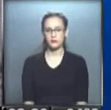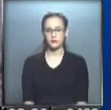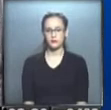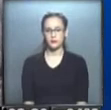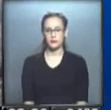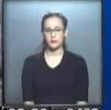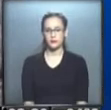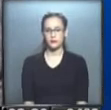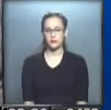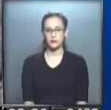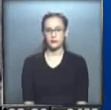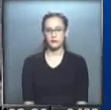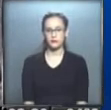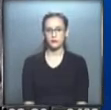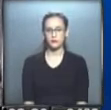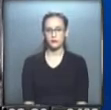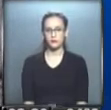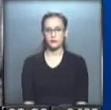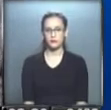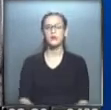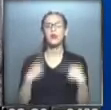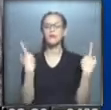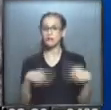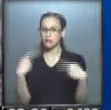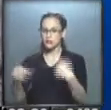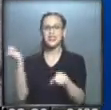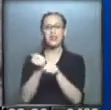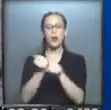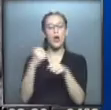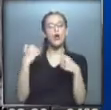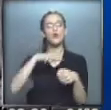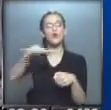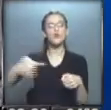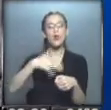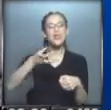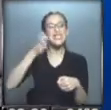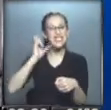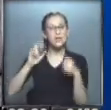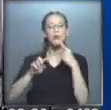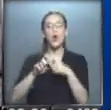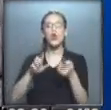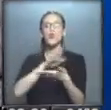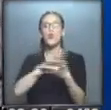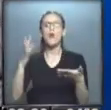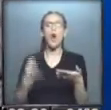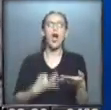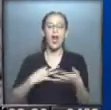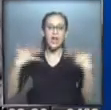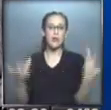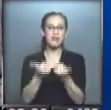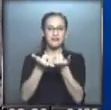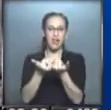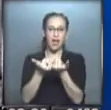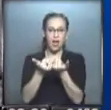Distintas actividades se están desarrollando en Chile a raíz de cumplirse un nuevo aniversario del sangriento golpe de Estado que